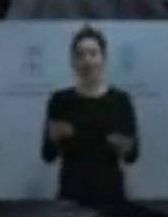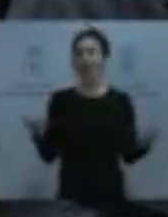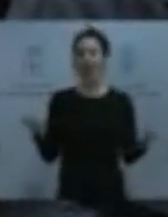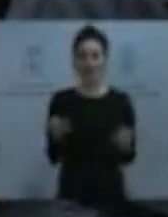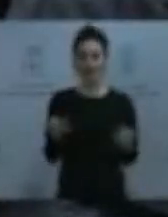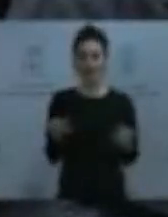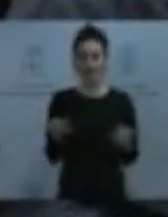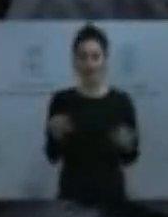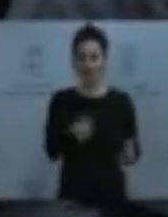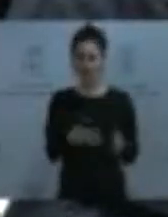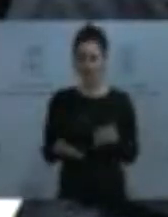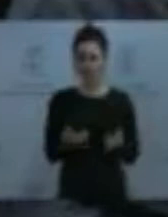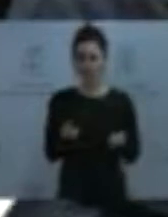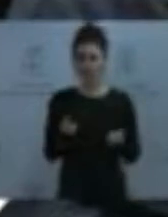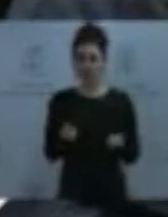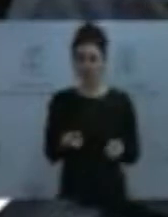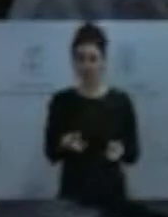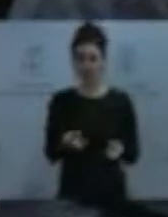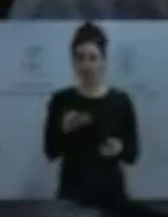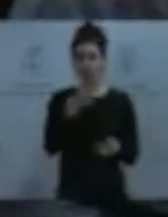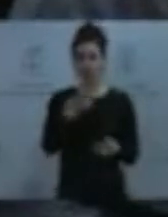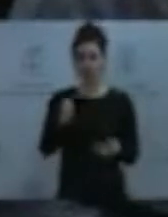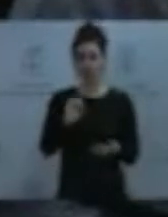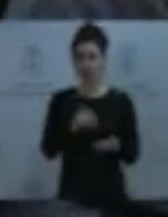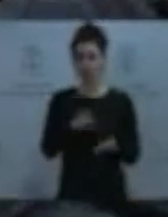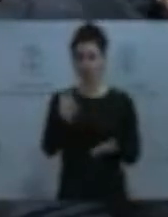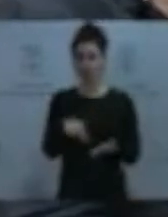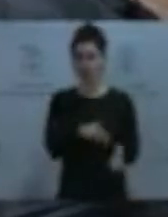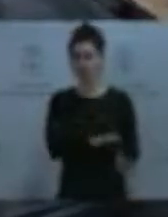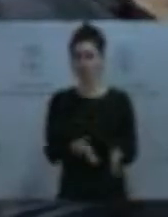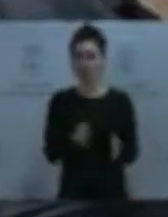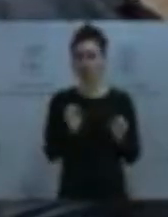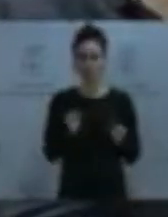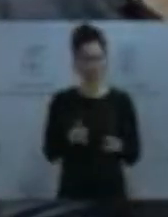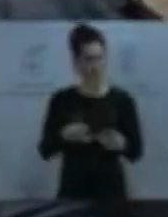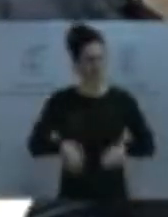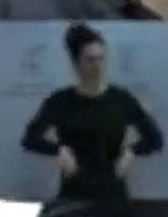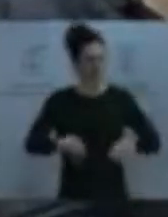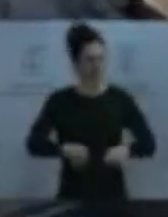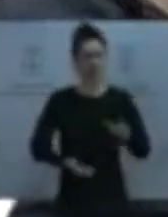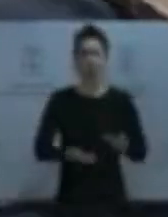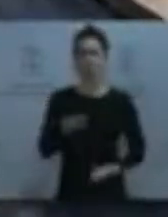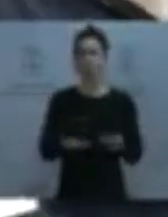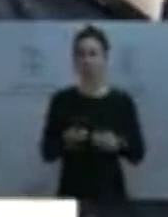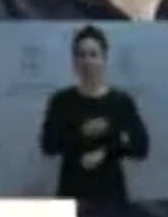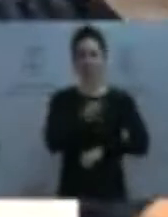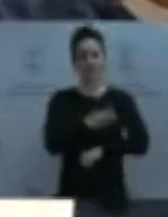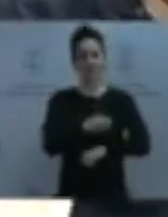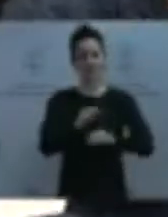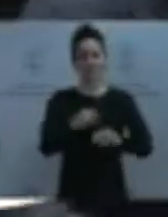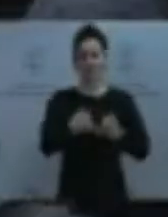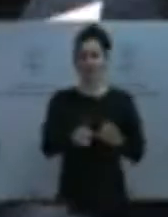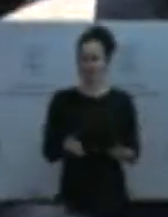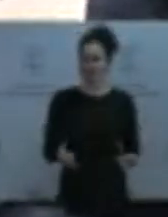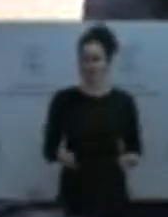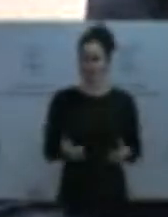torno a 400.000 euros, que es una cifra modesta si la comparamos con los ingresos que la red genera Telecable, pero nada desdeñable para las